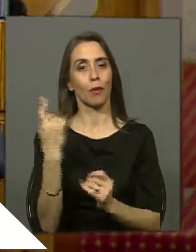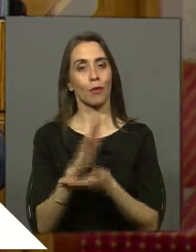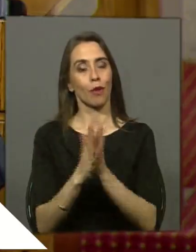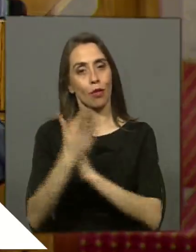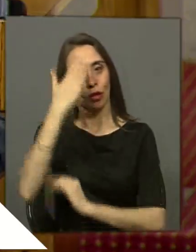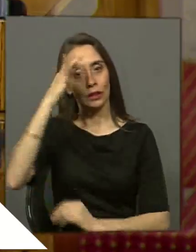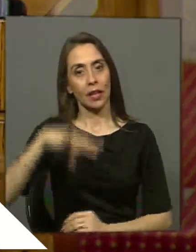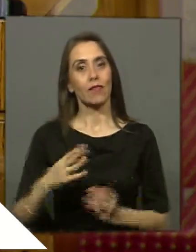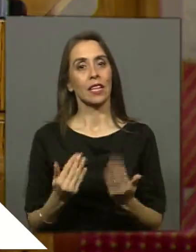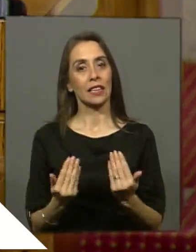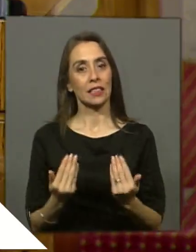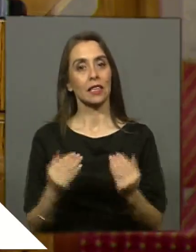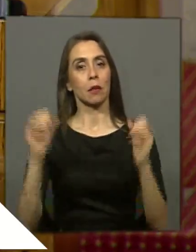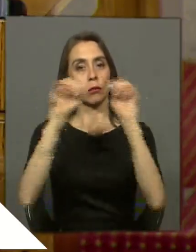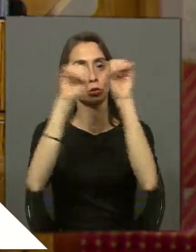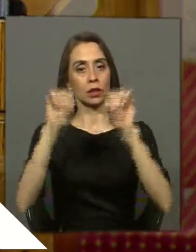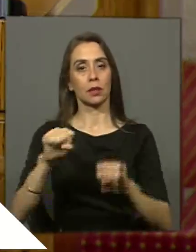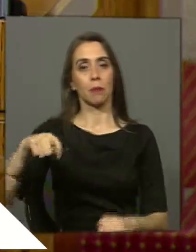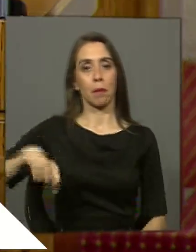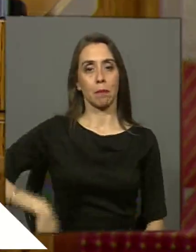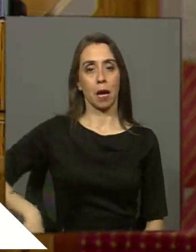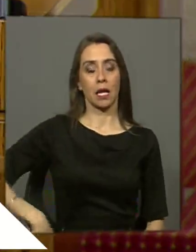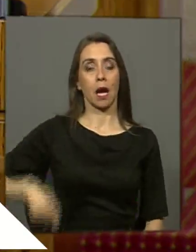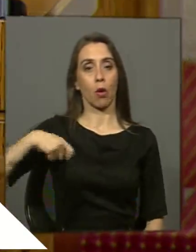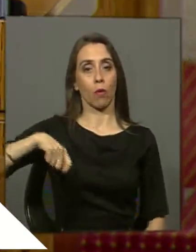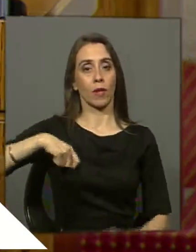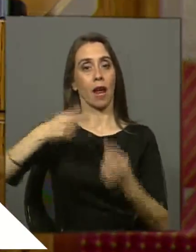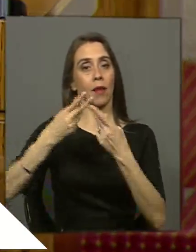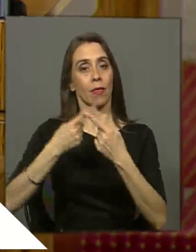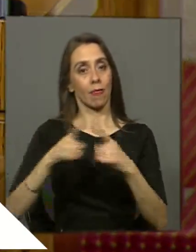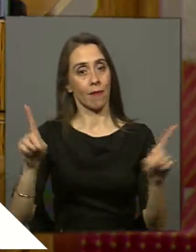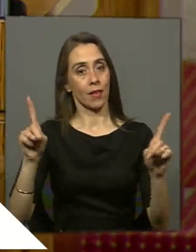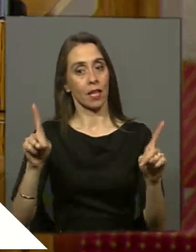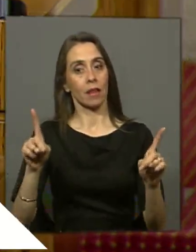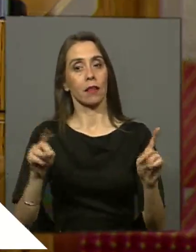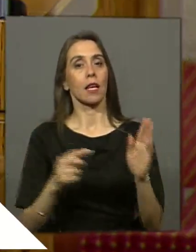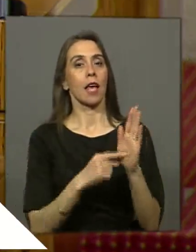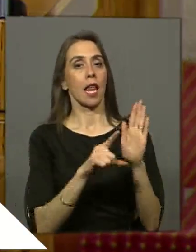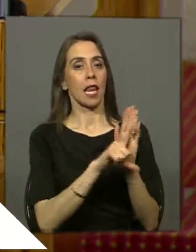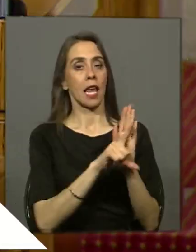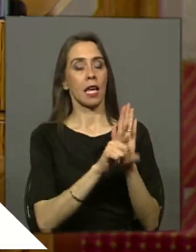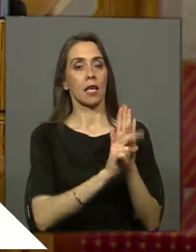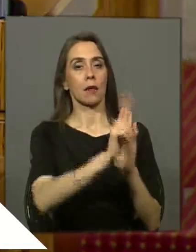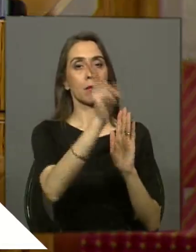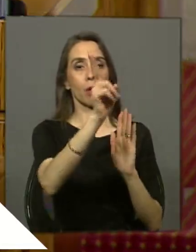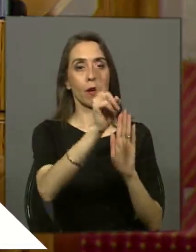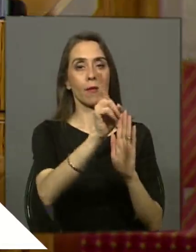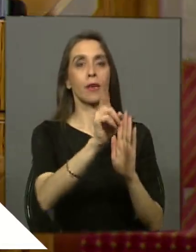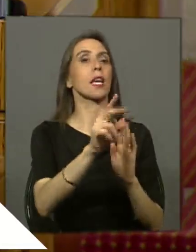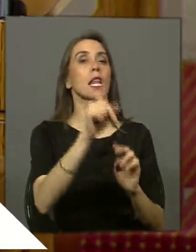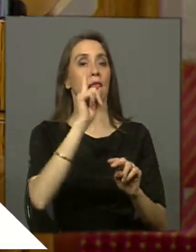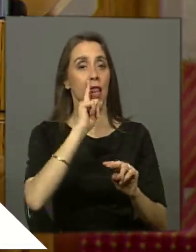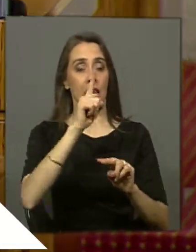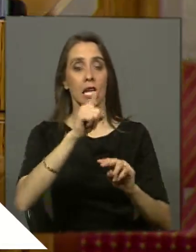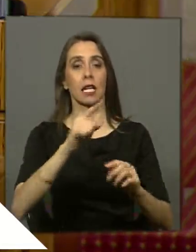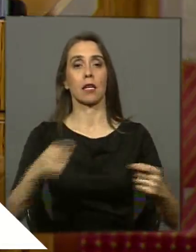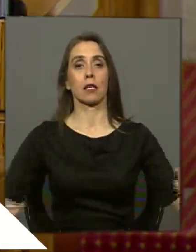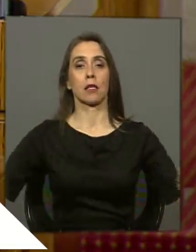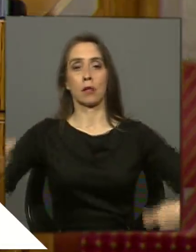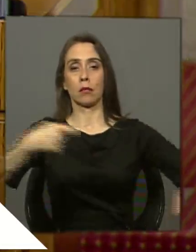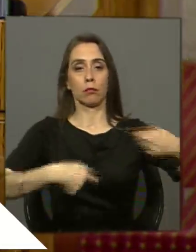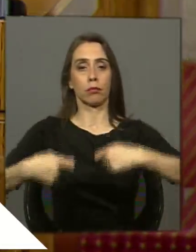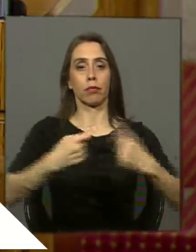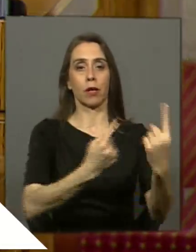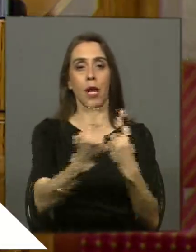porque necesitamos un sistema previsional distinto tienen restricciones para invertir en determinados activos